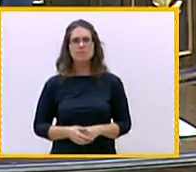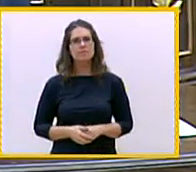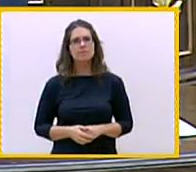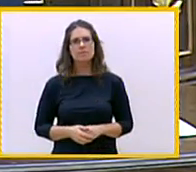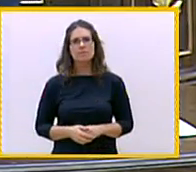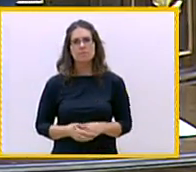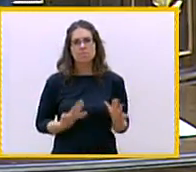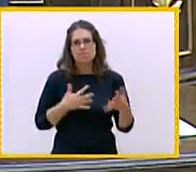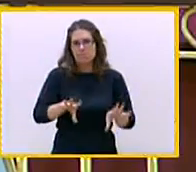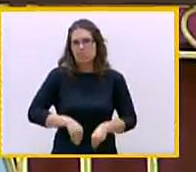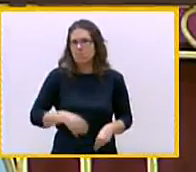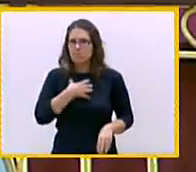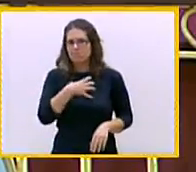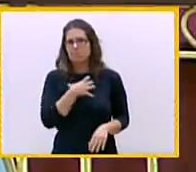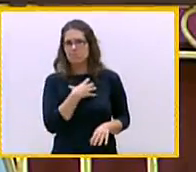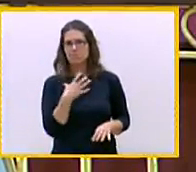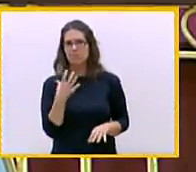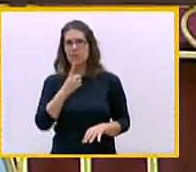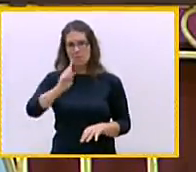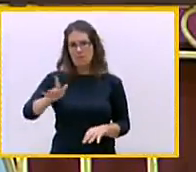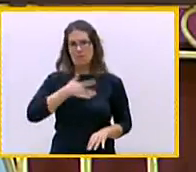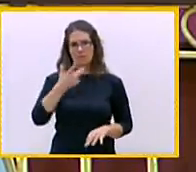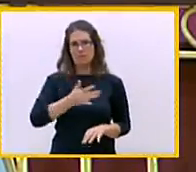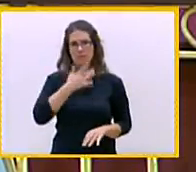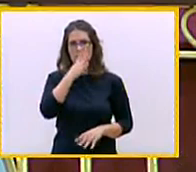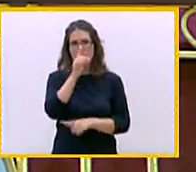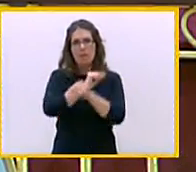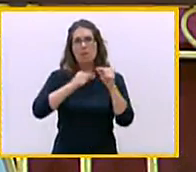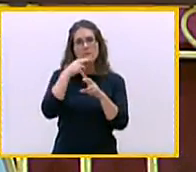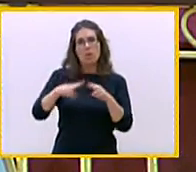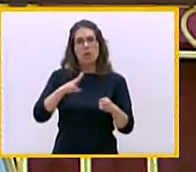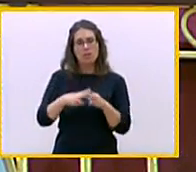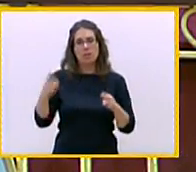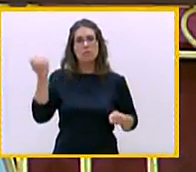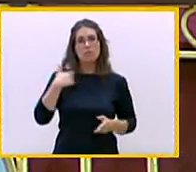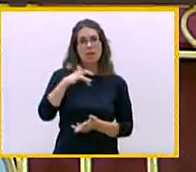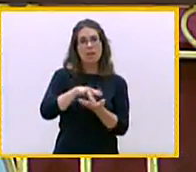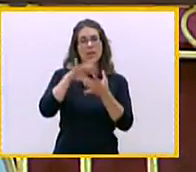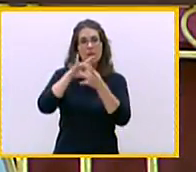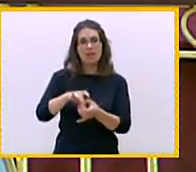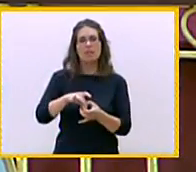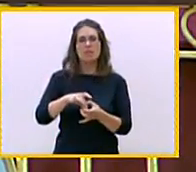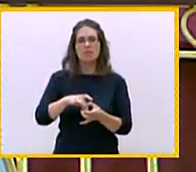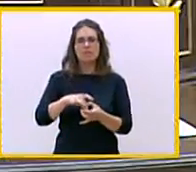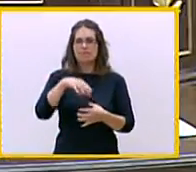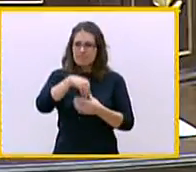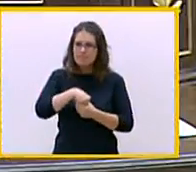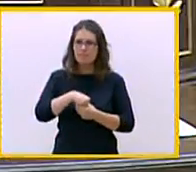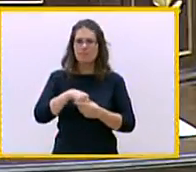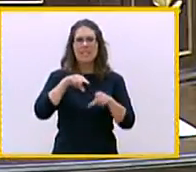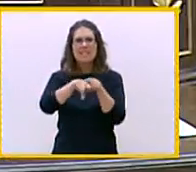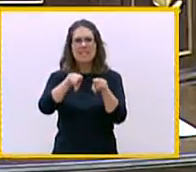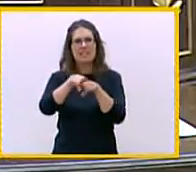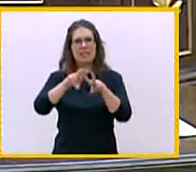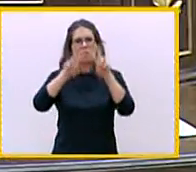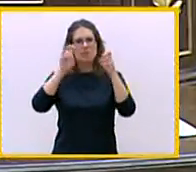inadmisible. También lamento que el debate político haya irrumpido en los últimos tiempos en la crítica a las resoluciones del Tribunal